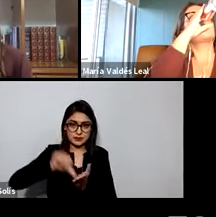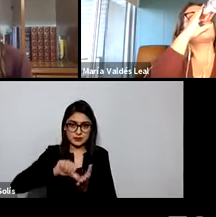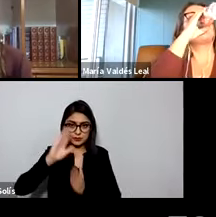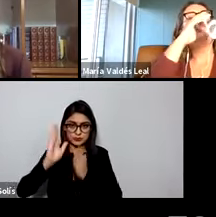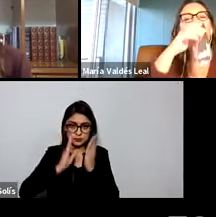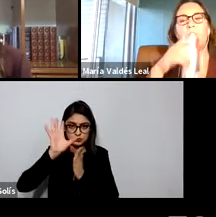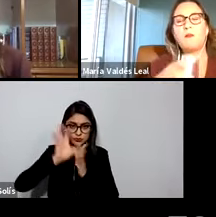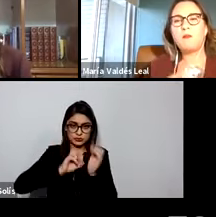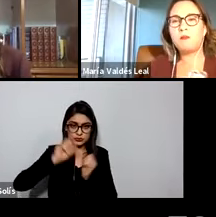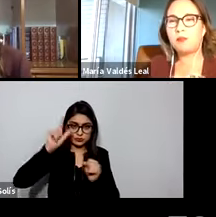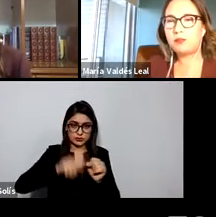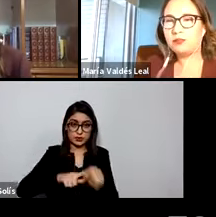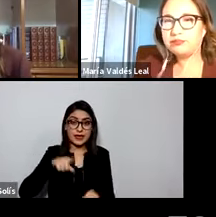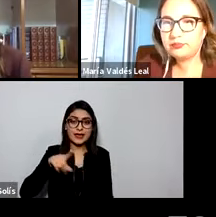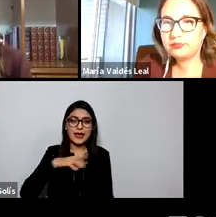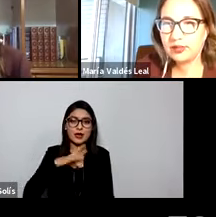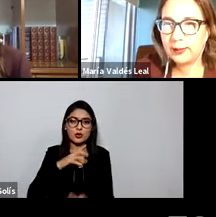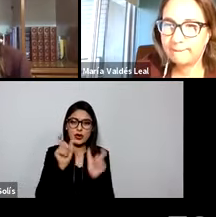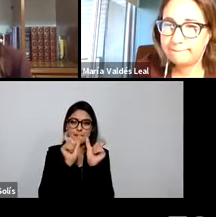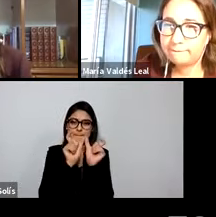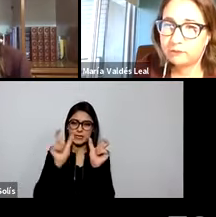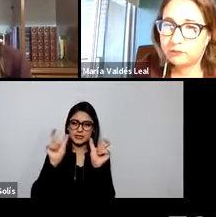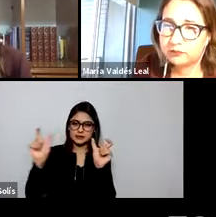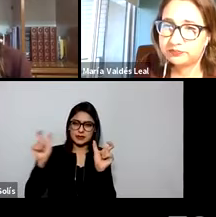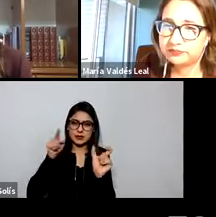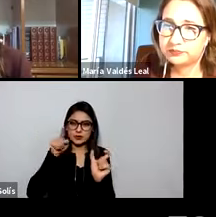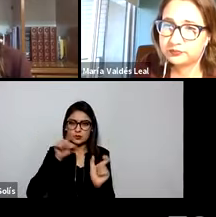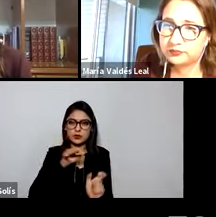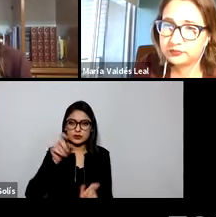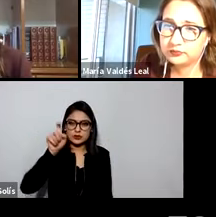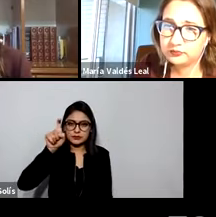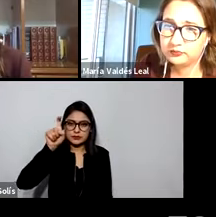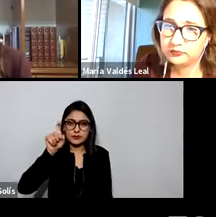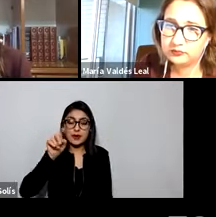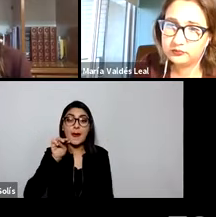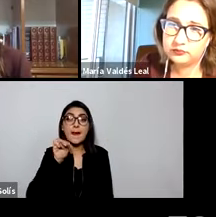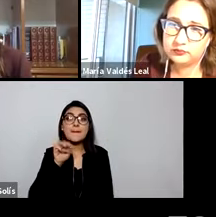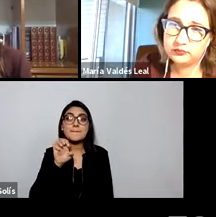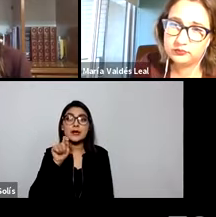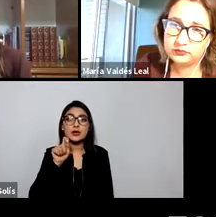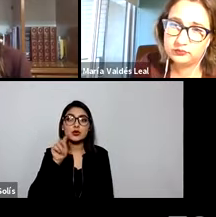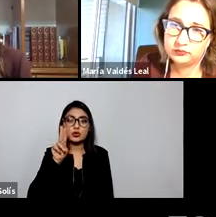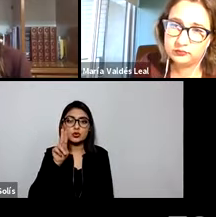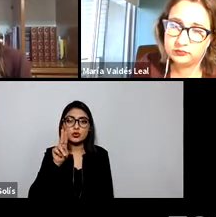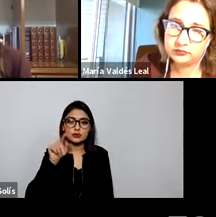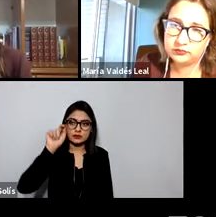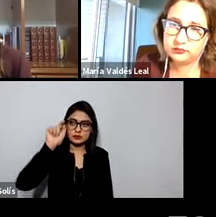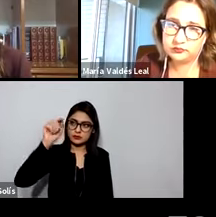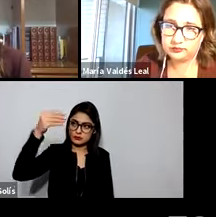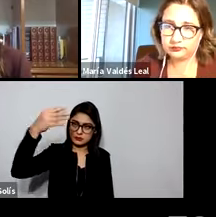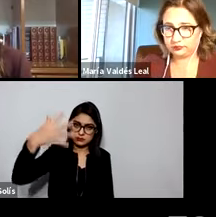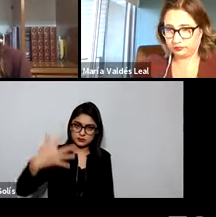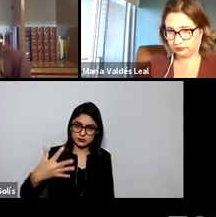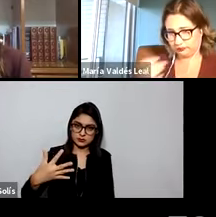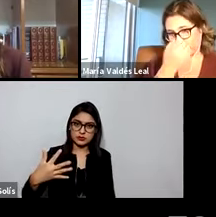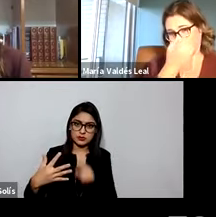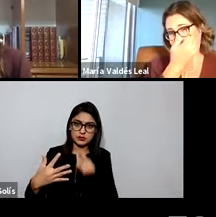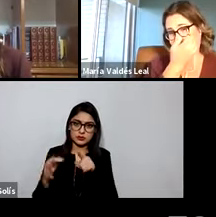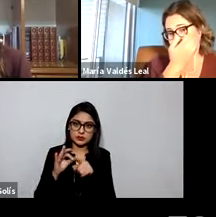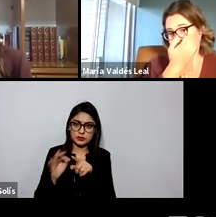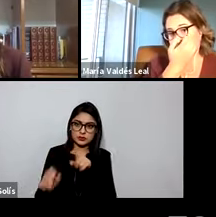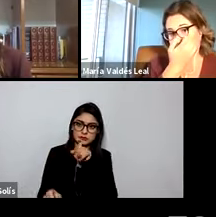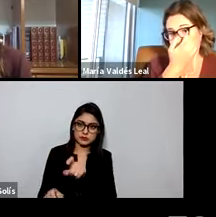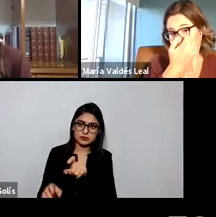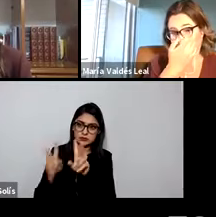y ahí tenemos una pestaña en el menú superior donde pueden descargar no